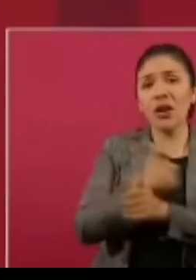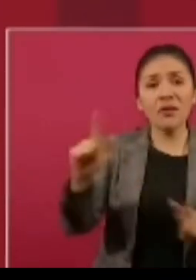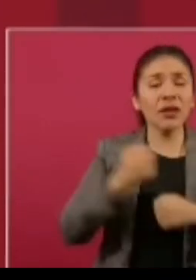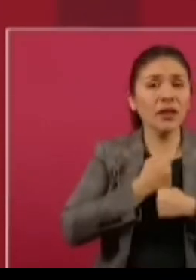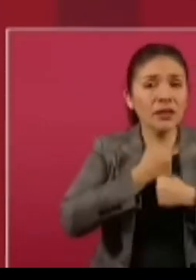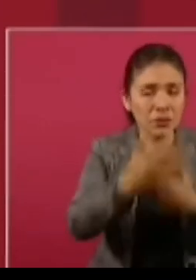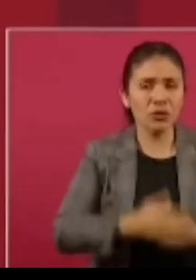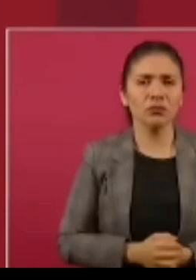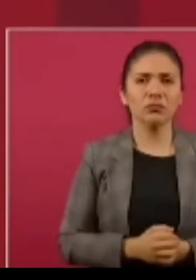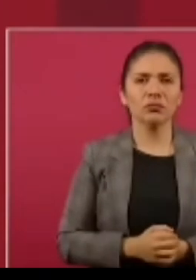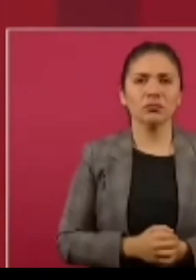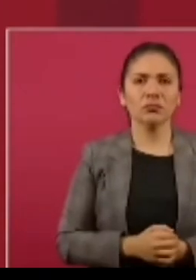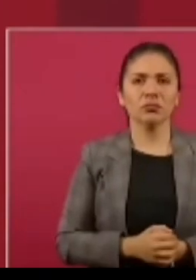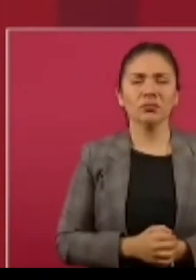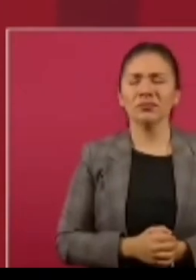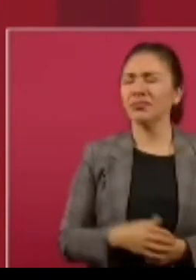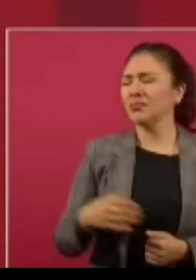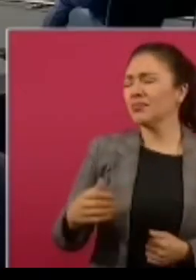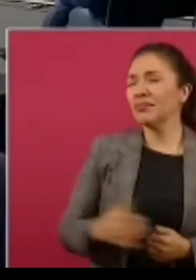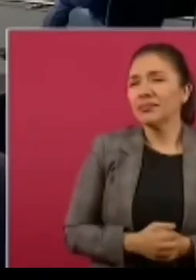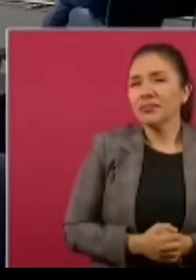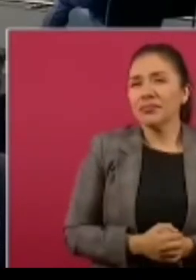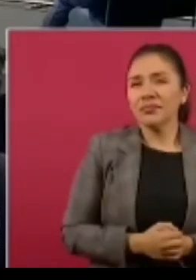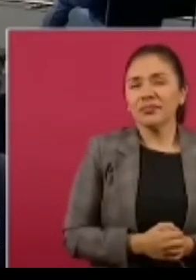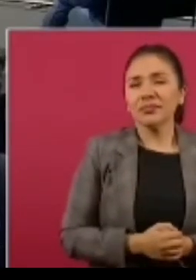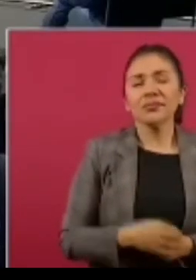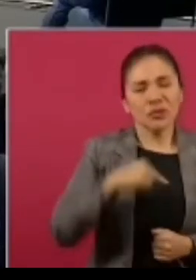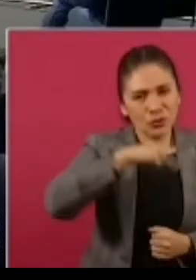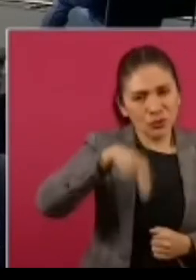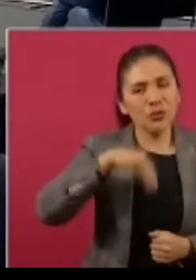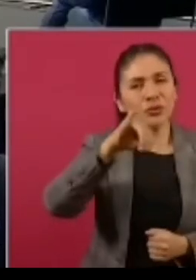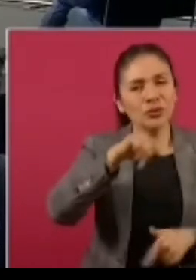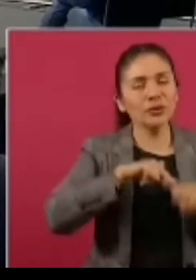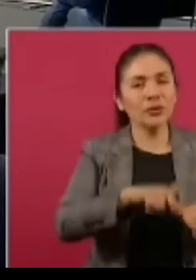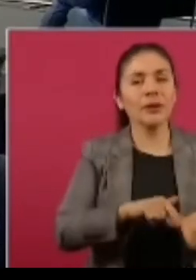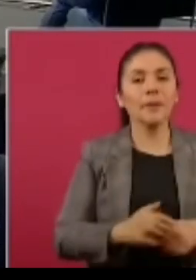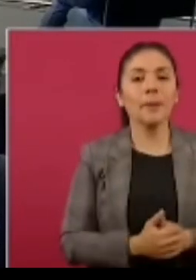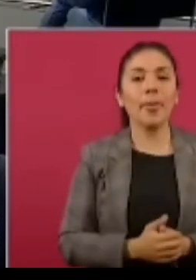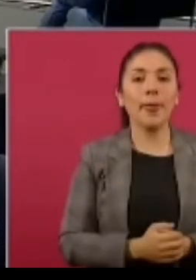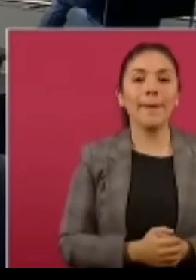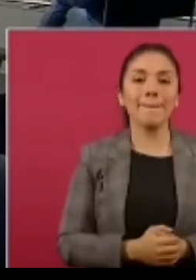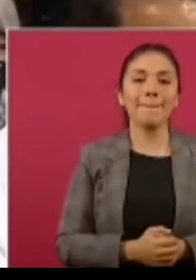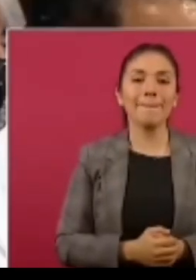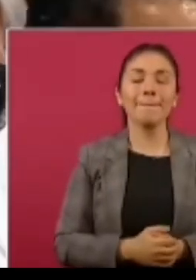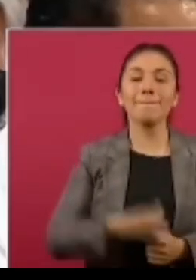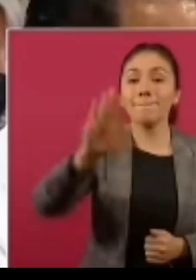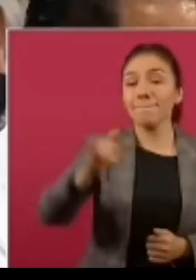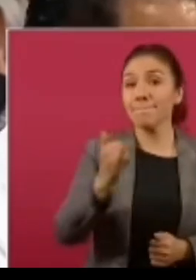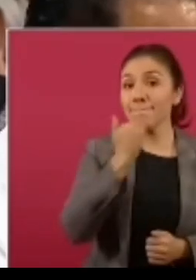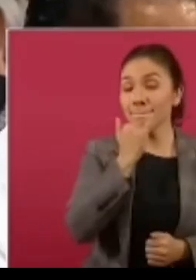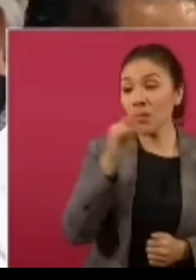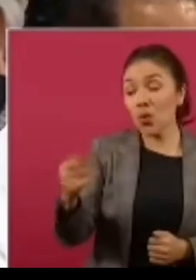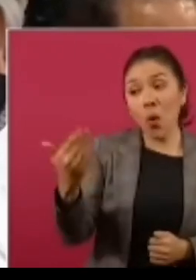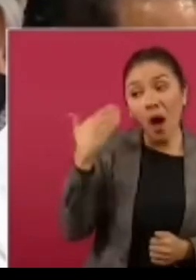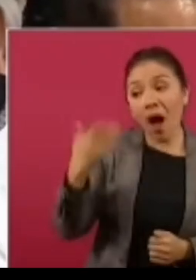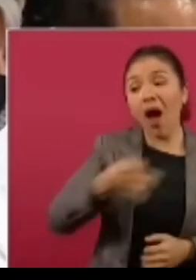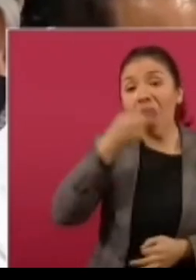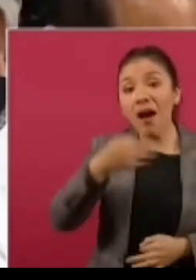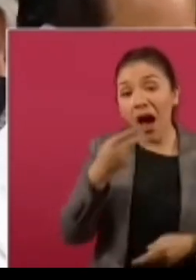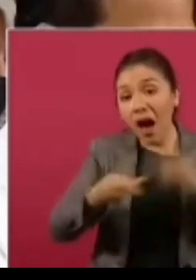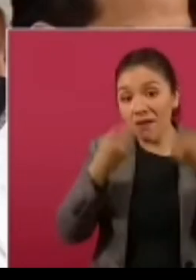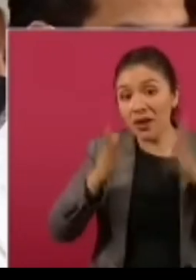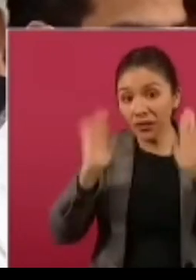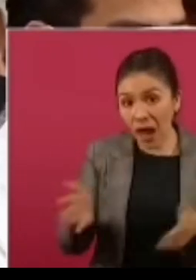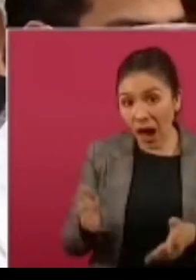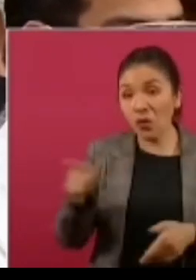Y nosotros vamos a seguir... Cállate, palero. Vamos a seguir No, disculpa, pero... Tú tienes tu momento y yo no me meto contigo.